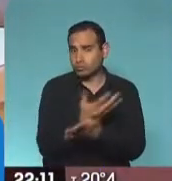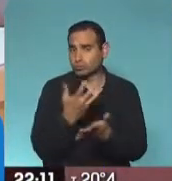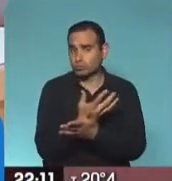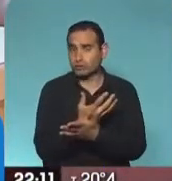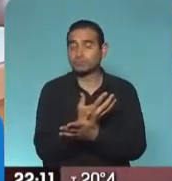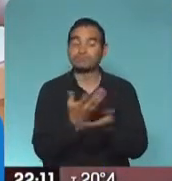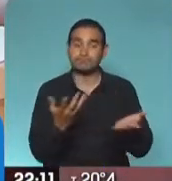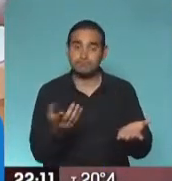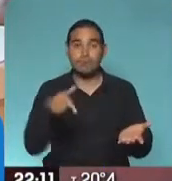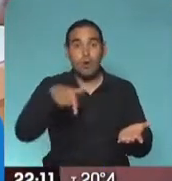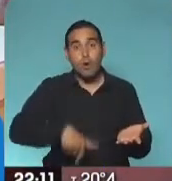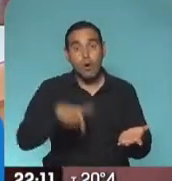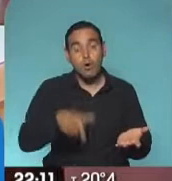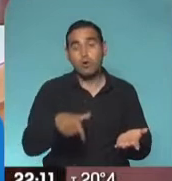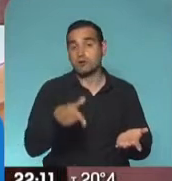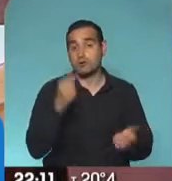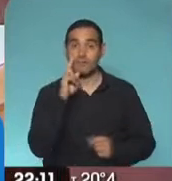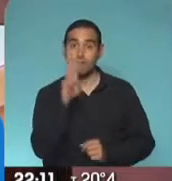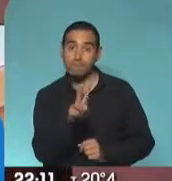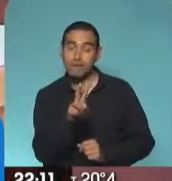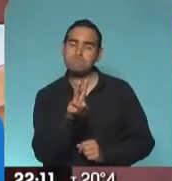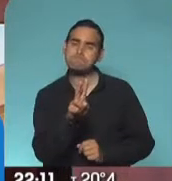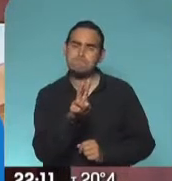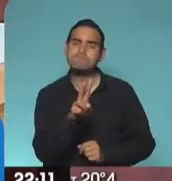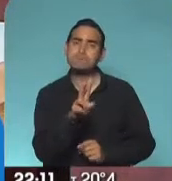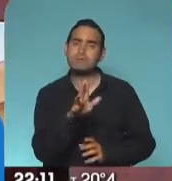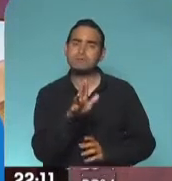a todos. Así que hoy lo que se está viendo es un